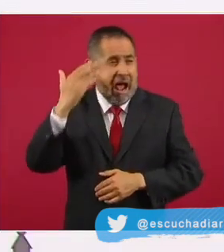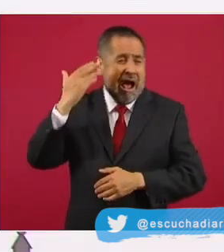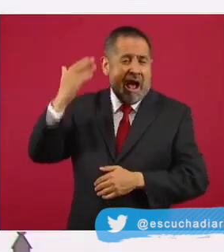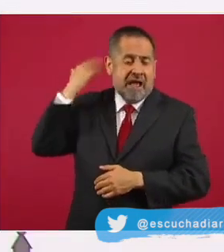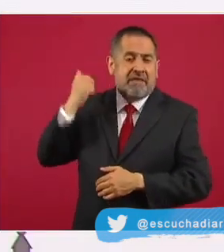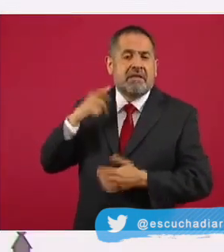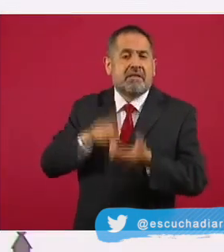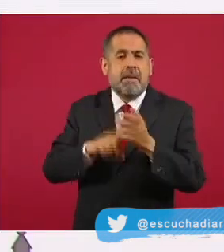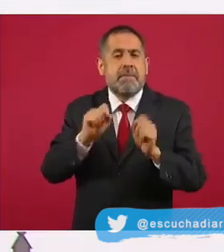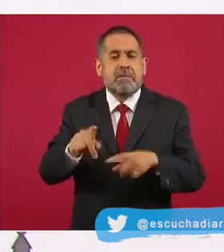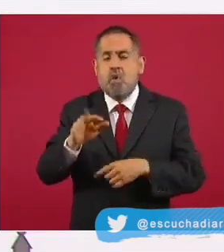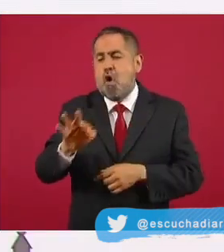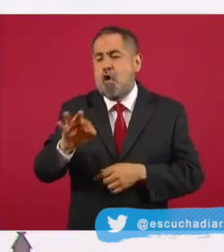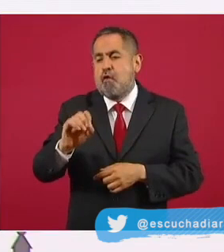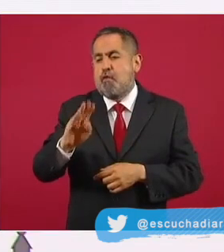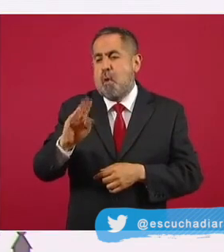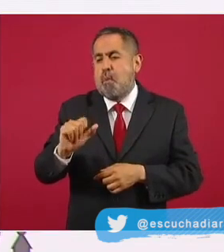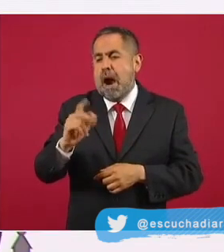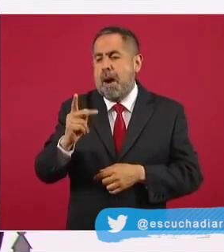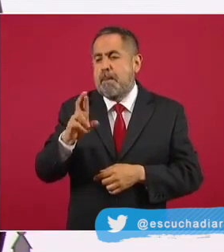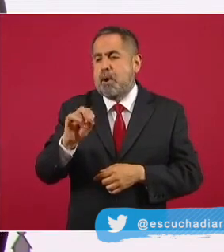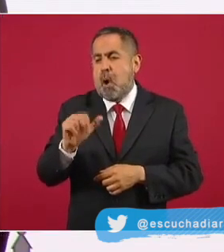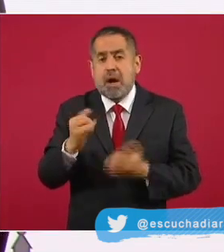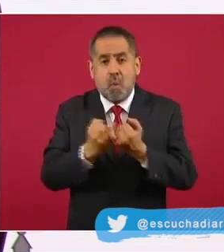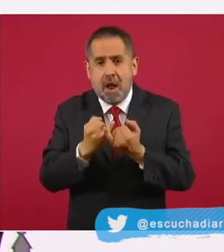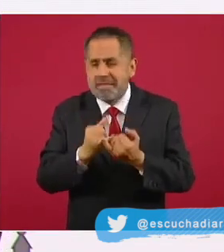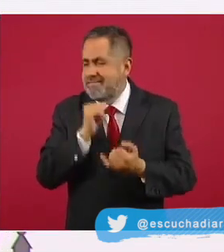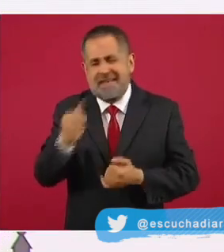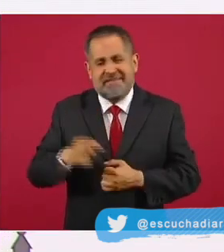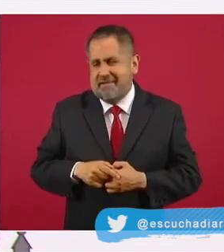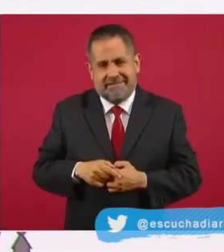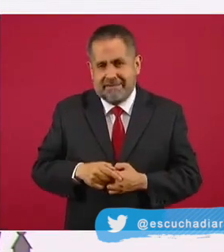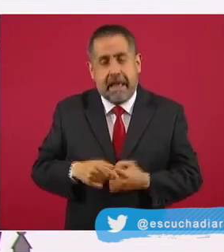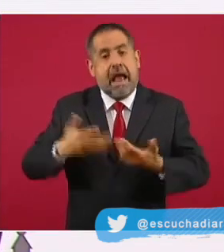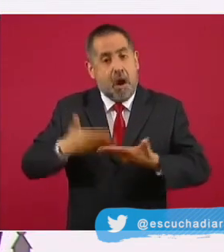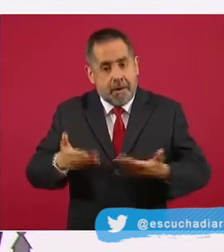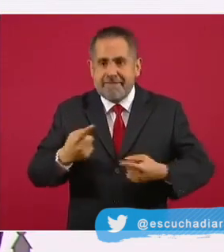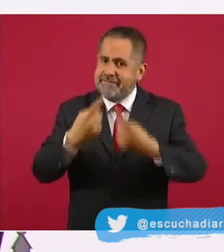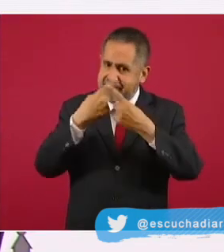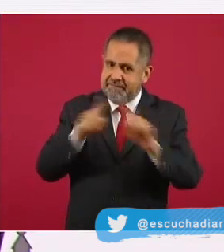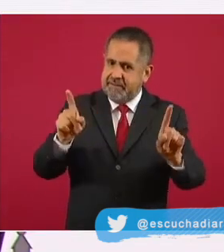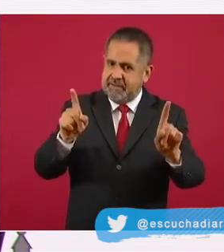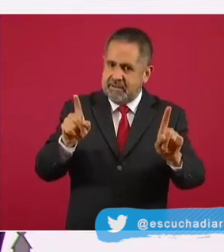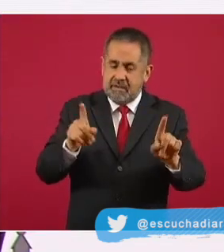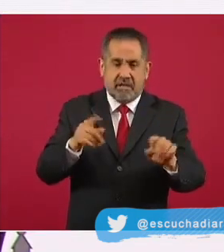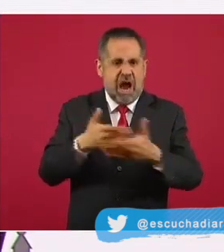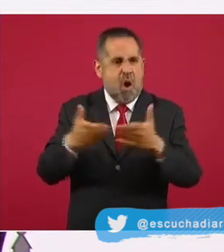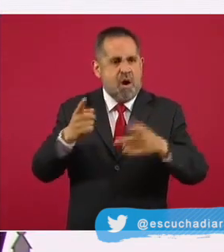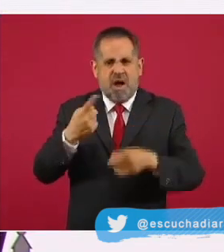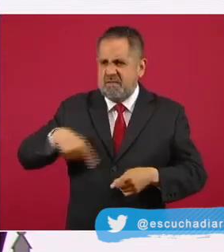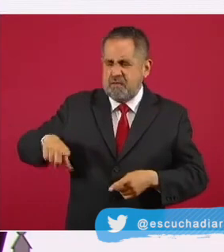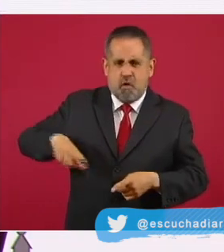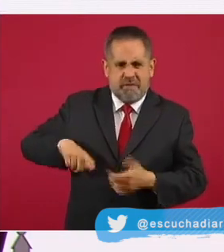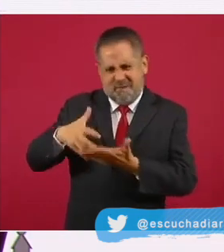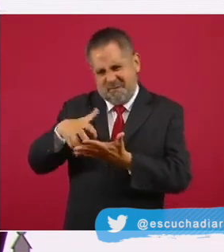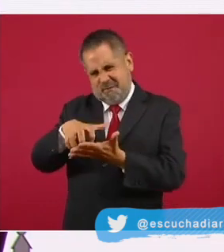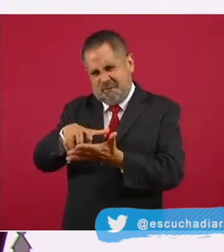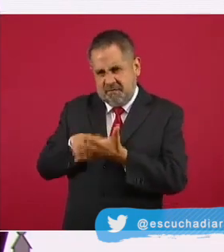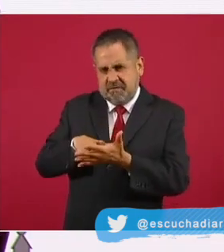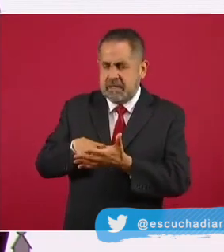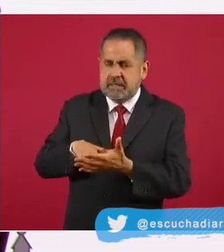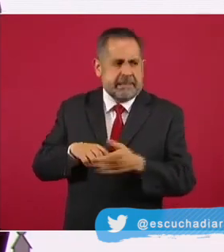el FOA-PROA. Ahora es diferente. Gracias a las medidas de austeridad y al combate a la